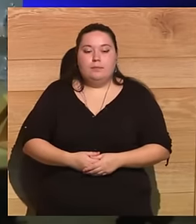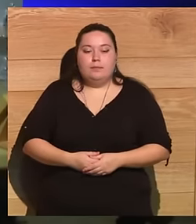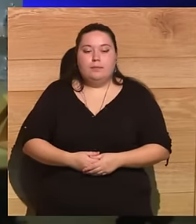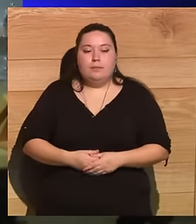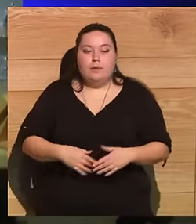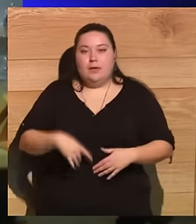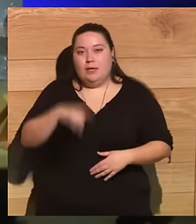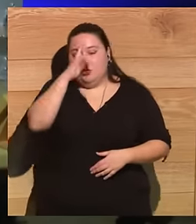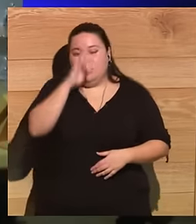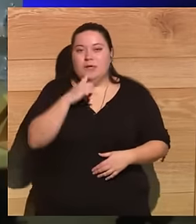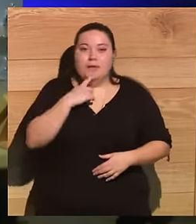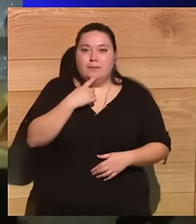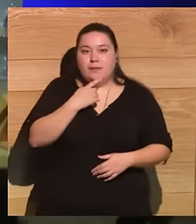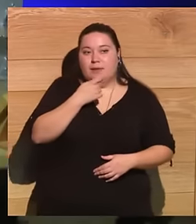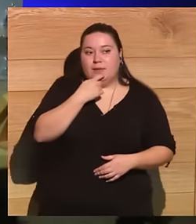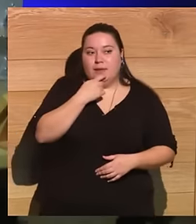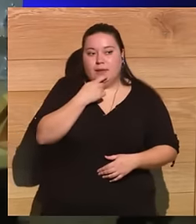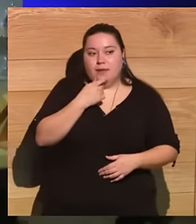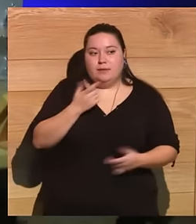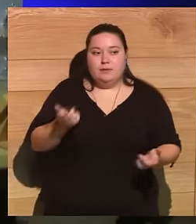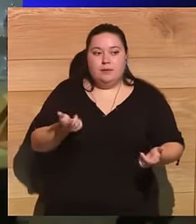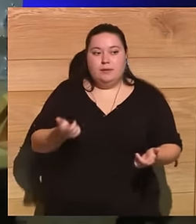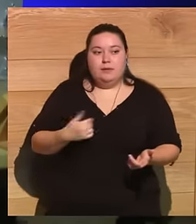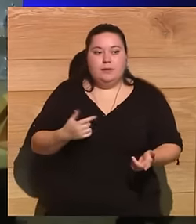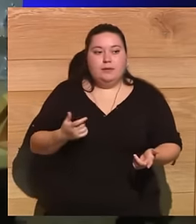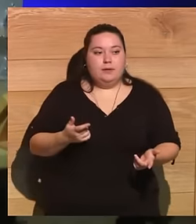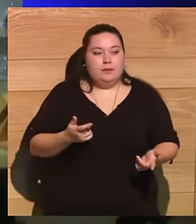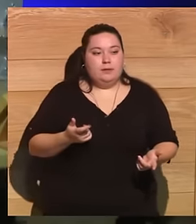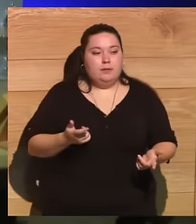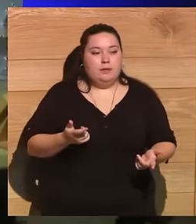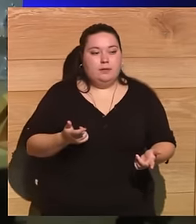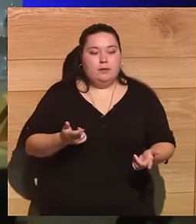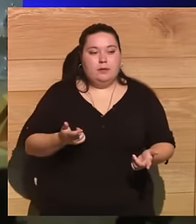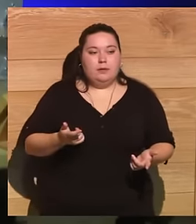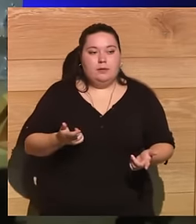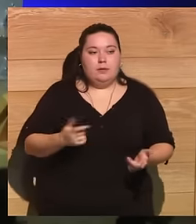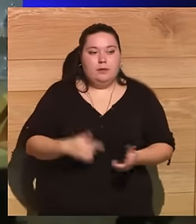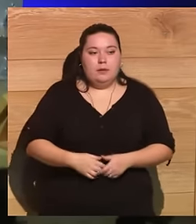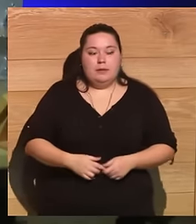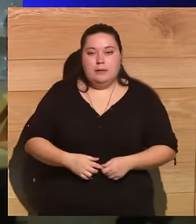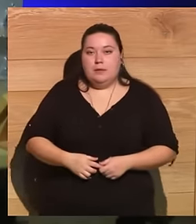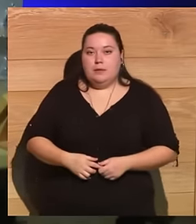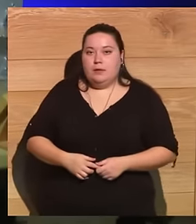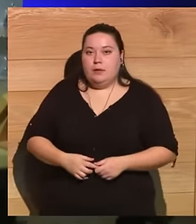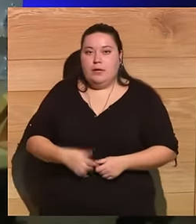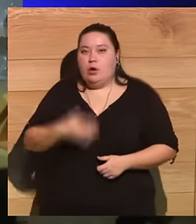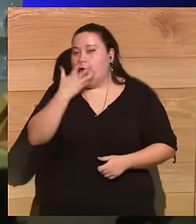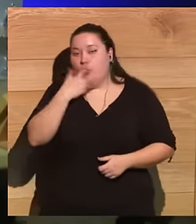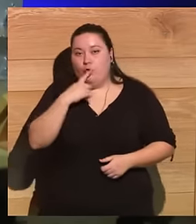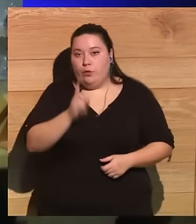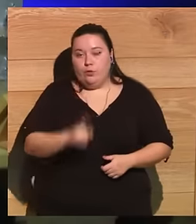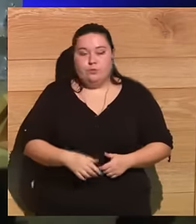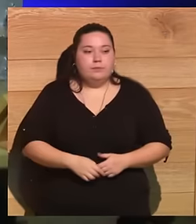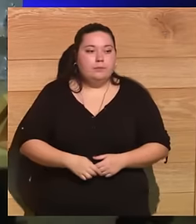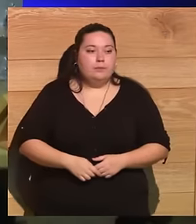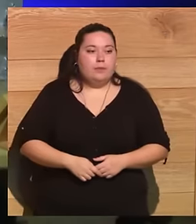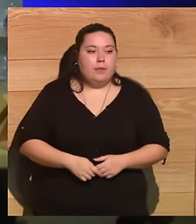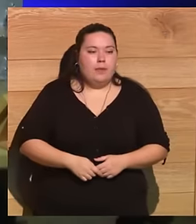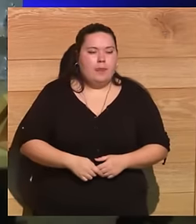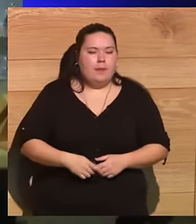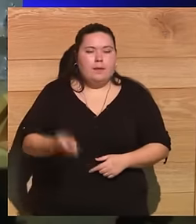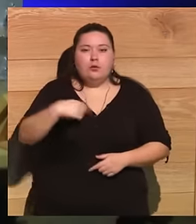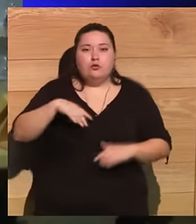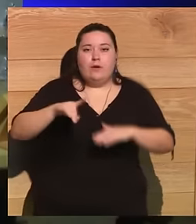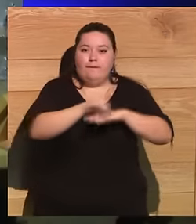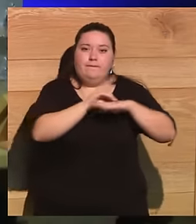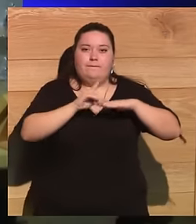no sé cómo decirlo en inglés? Well, so in the neurospin we have a... Que no sean, digamos, conocidos. Bueno, nosotros tenemos una